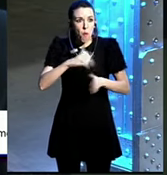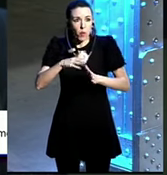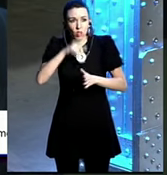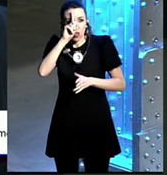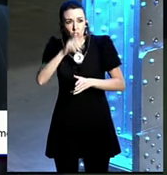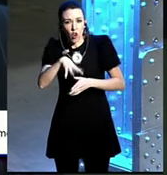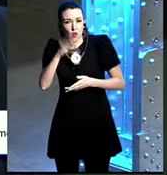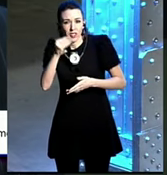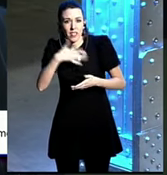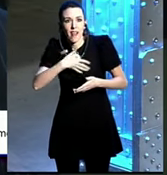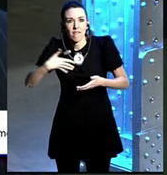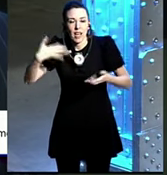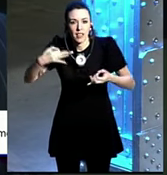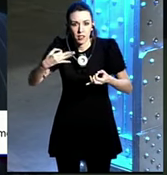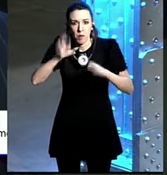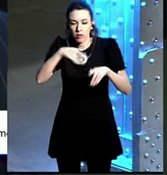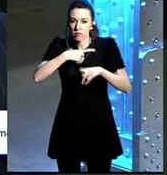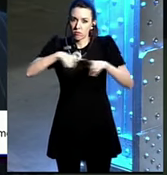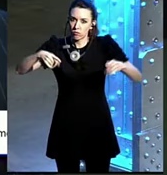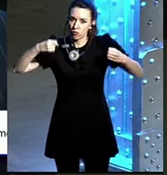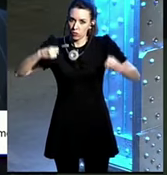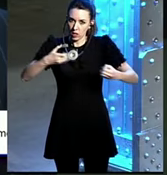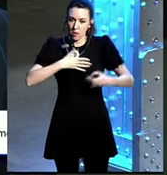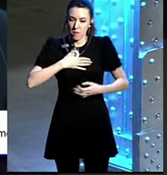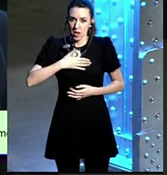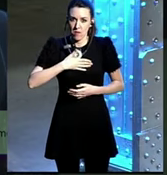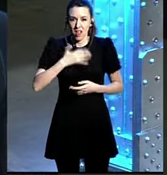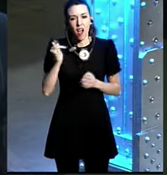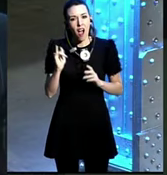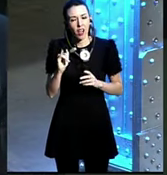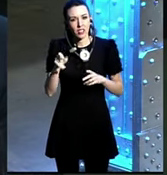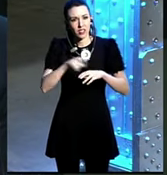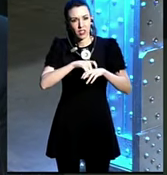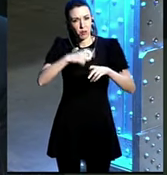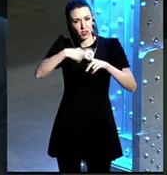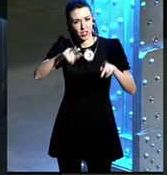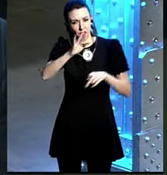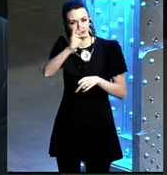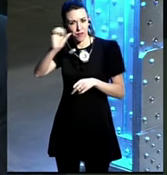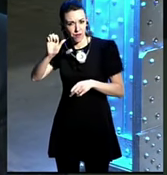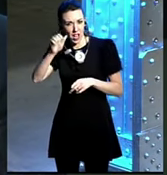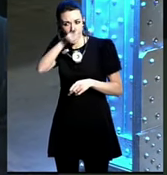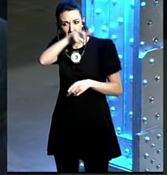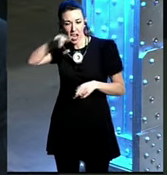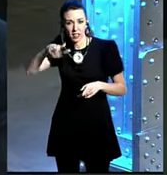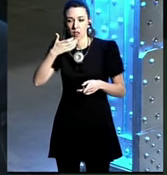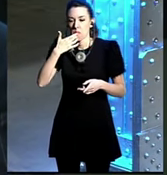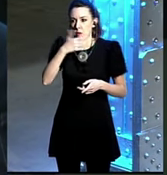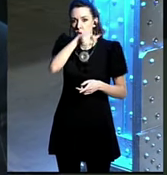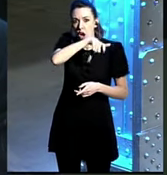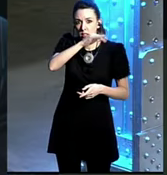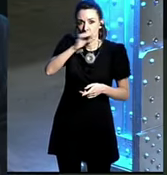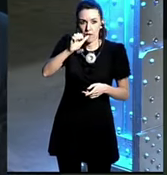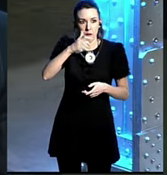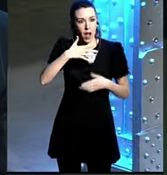que eso era lo que quería, pero marcó una diferencia tremenda para mí. Hay tipos muy distintos de fe que tiene la gente. Hay gente que tiene fe